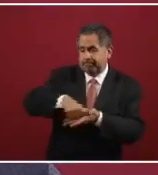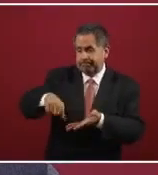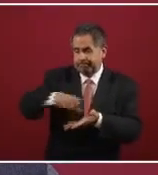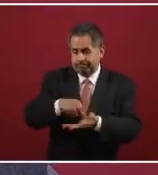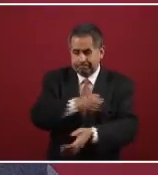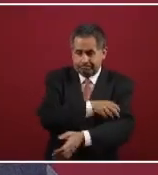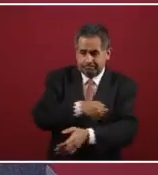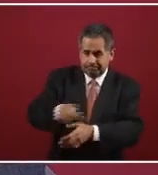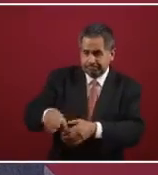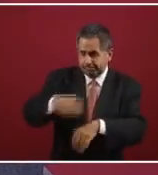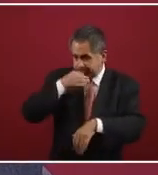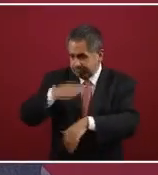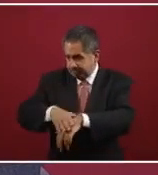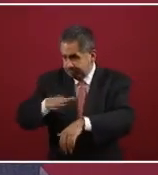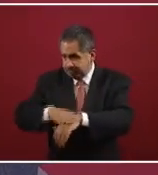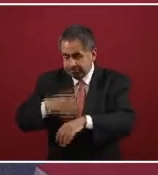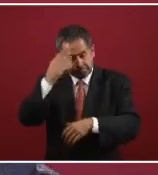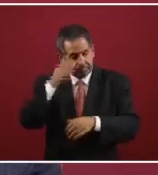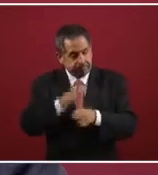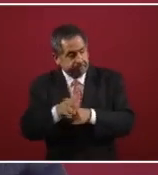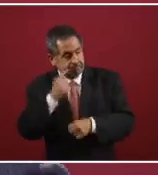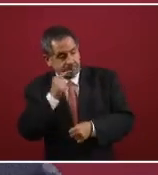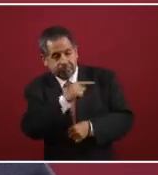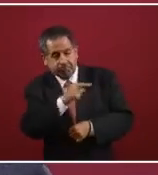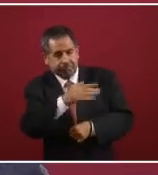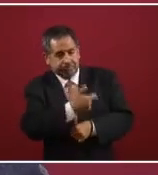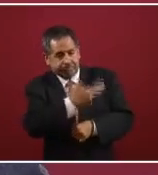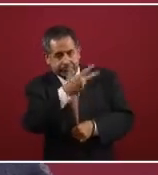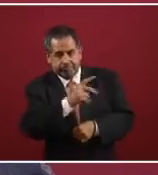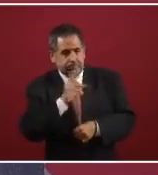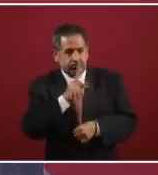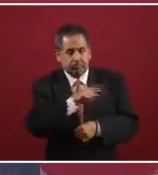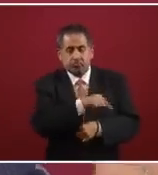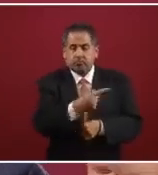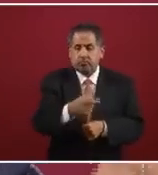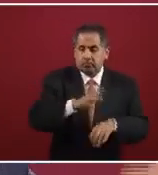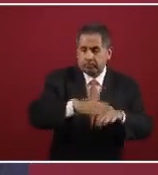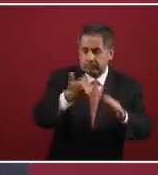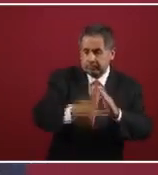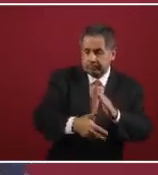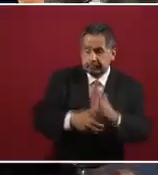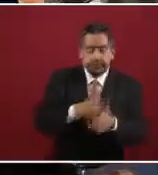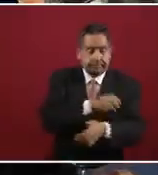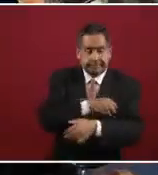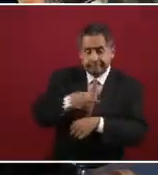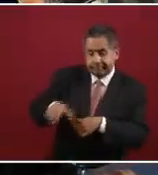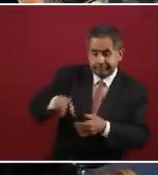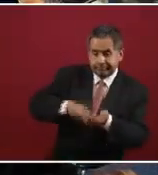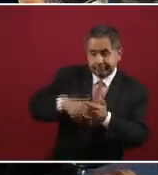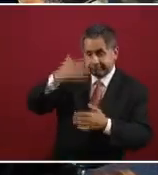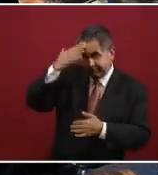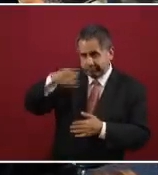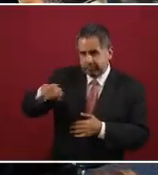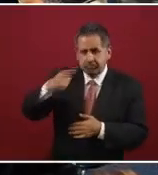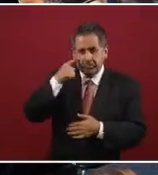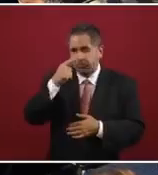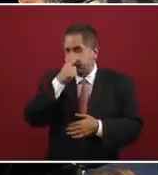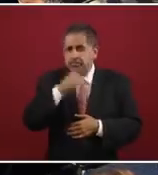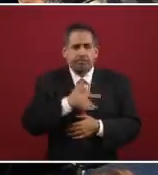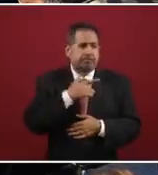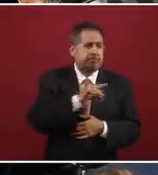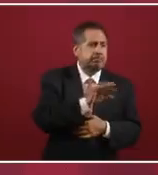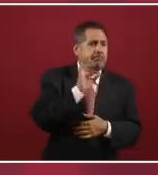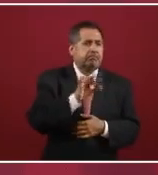en estas en estas presencias los lunes porque empoderado el consumidor tiene opciones